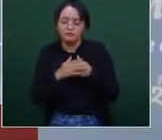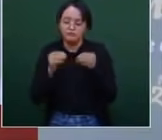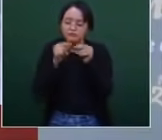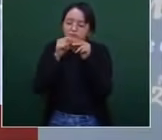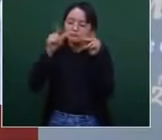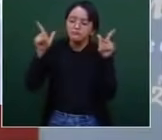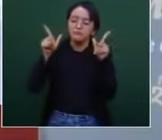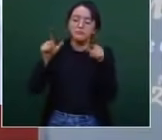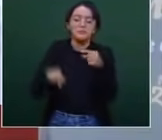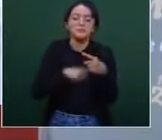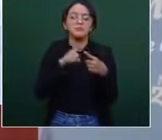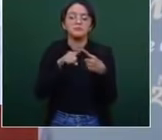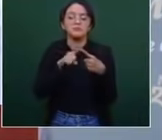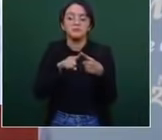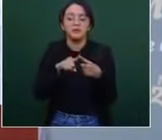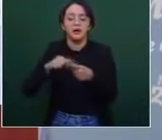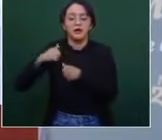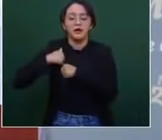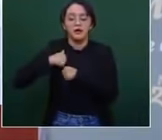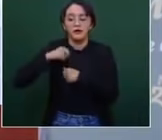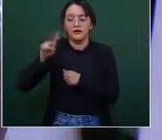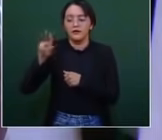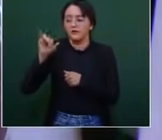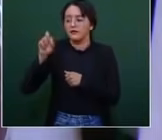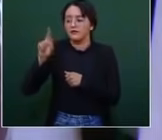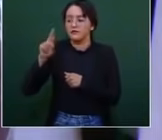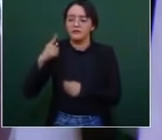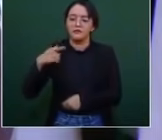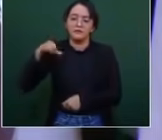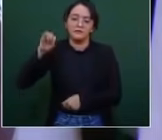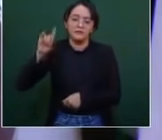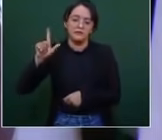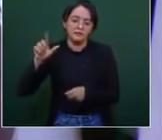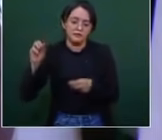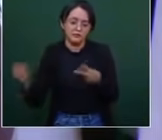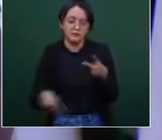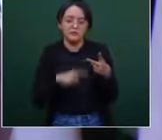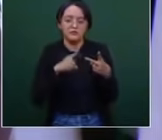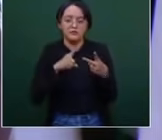Virgilio Uribe y el teniente de artillería José Azueta.